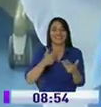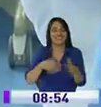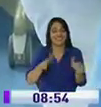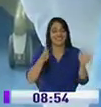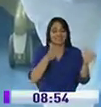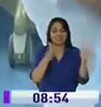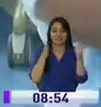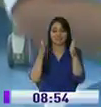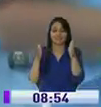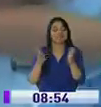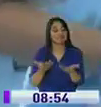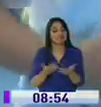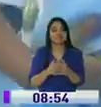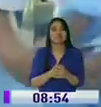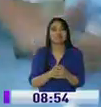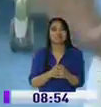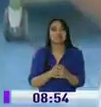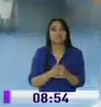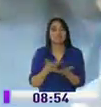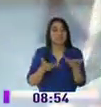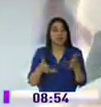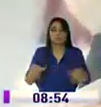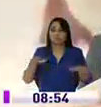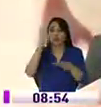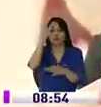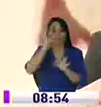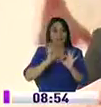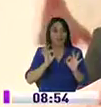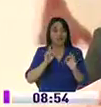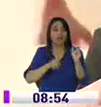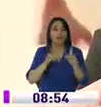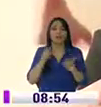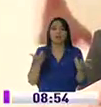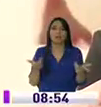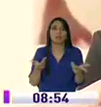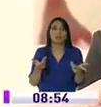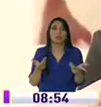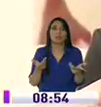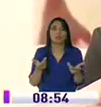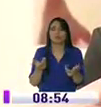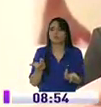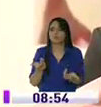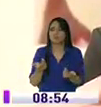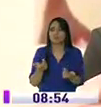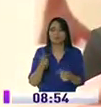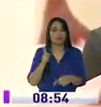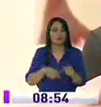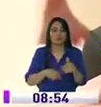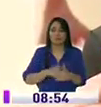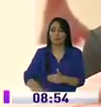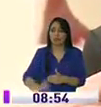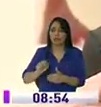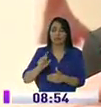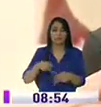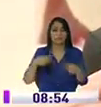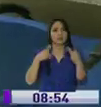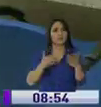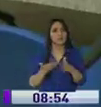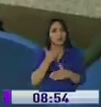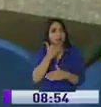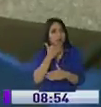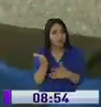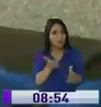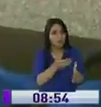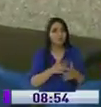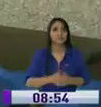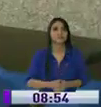que probablemente si no hubiese existido este hospital, muchos de ellos no hubiesen podido continuar sus vidas, hubiesen fallecido. En él